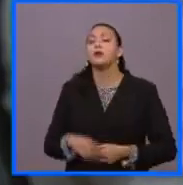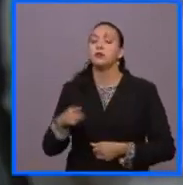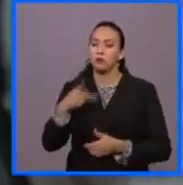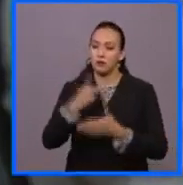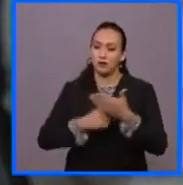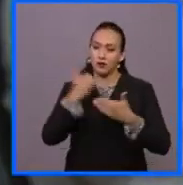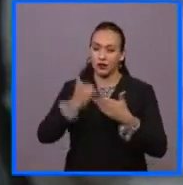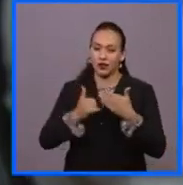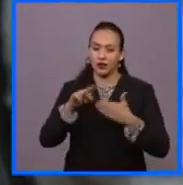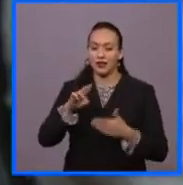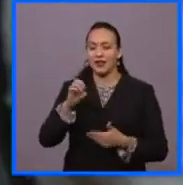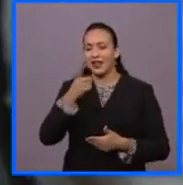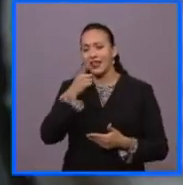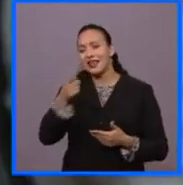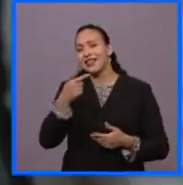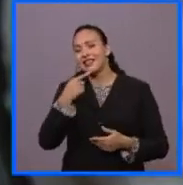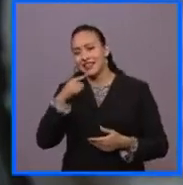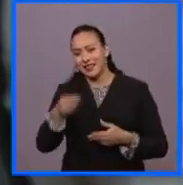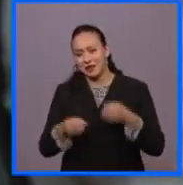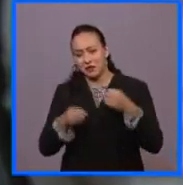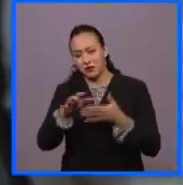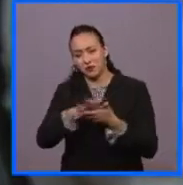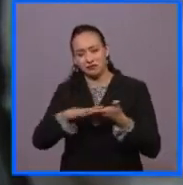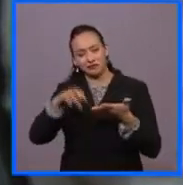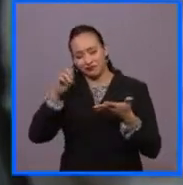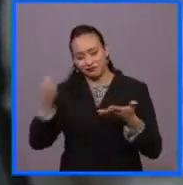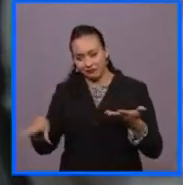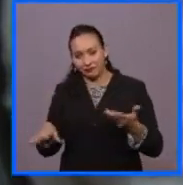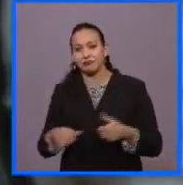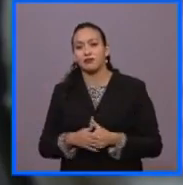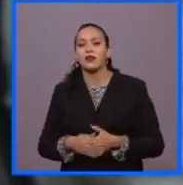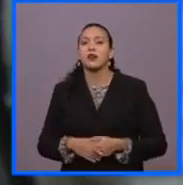Mondragón propone desechar el juicio de inconformidad